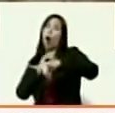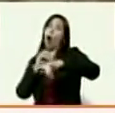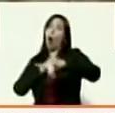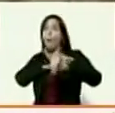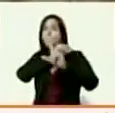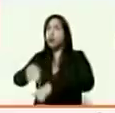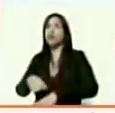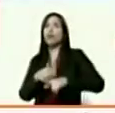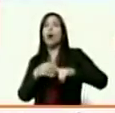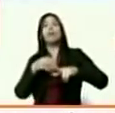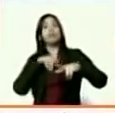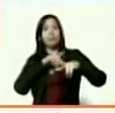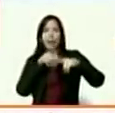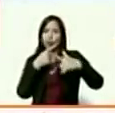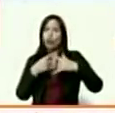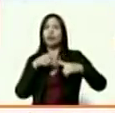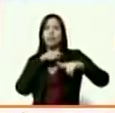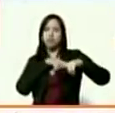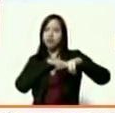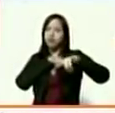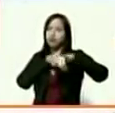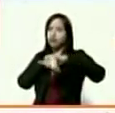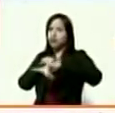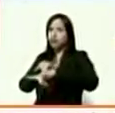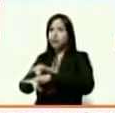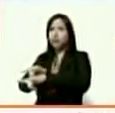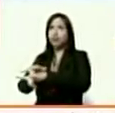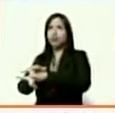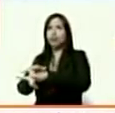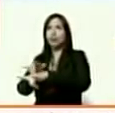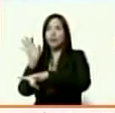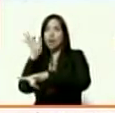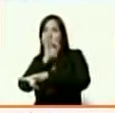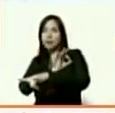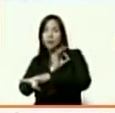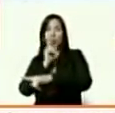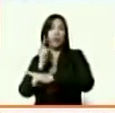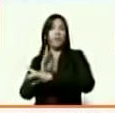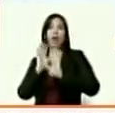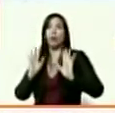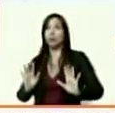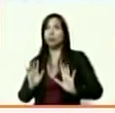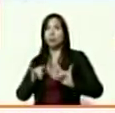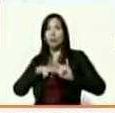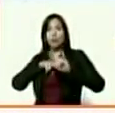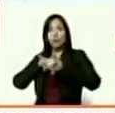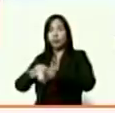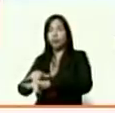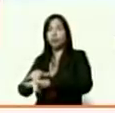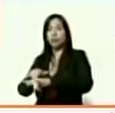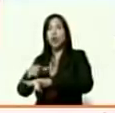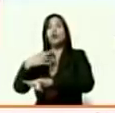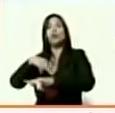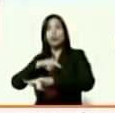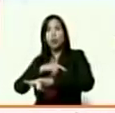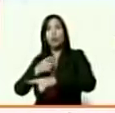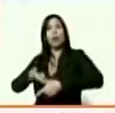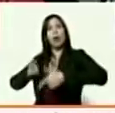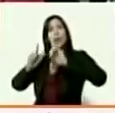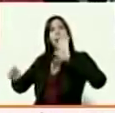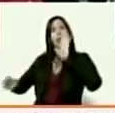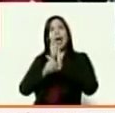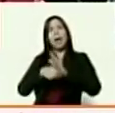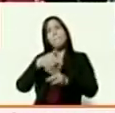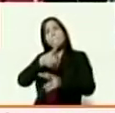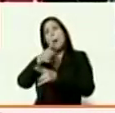de 500 kilos de droga aterrizaron en Barquisimeto. Se vieron obligados a aterrizar. Si no, la ley nos autorizaba a dispararle.